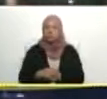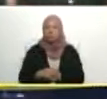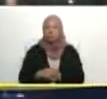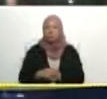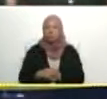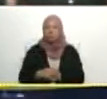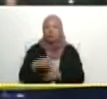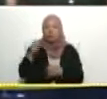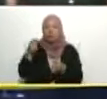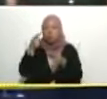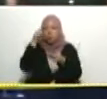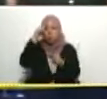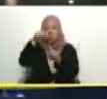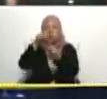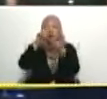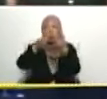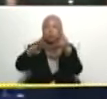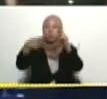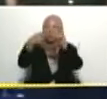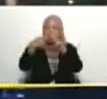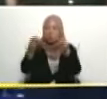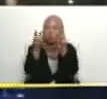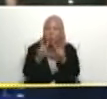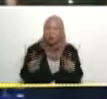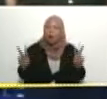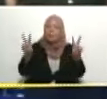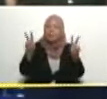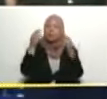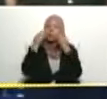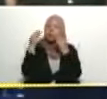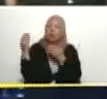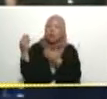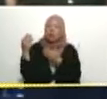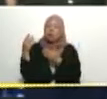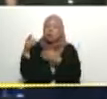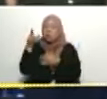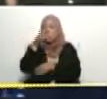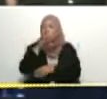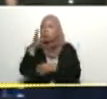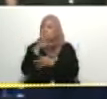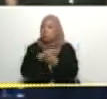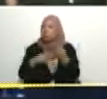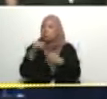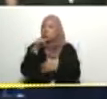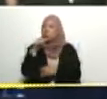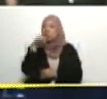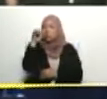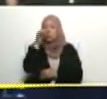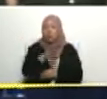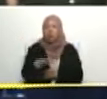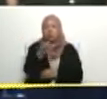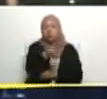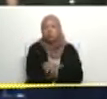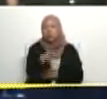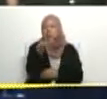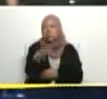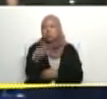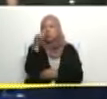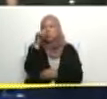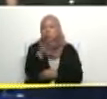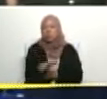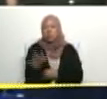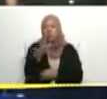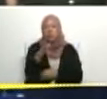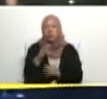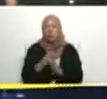colocando su mirada en la paz, en el sosiego de los hombres y mujeres, de los ciudadanos y ciudadanas de esta